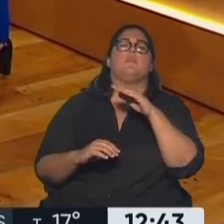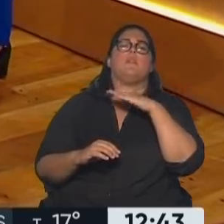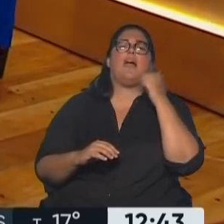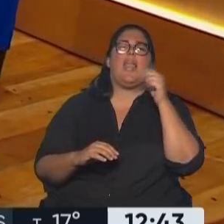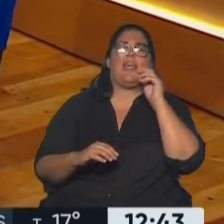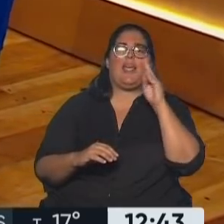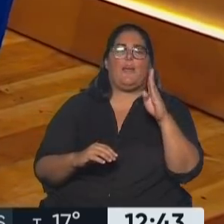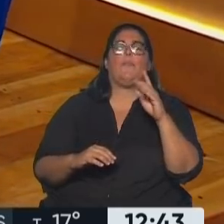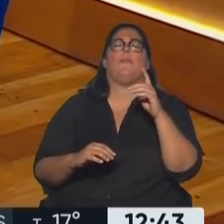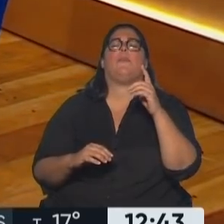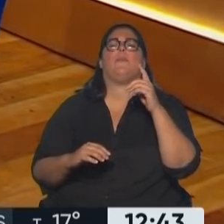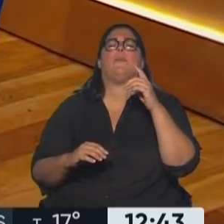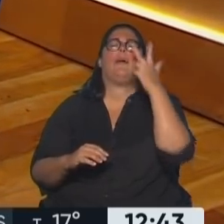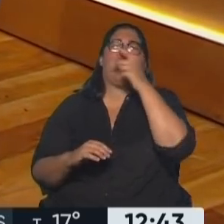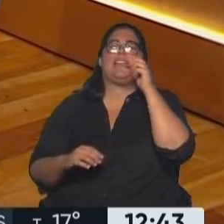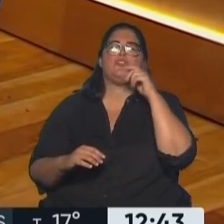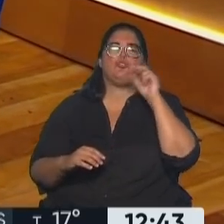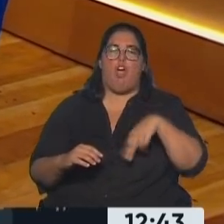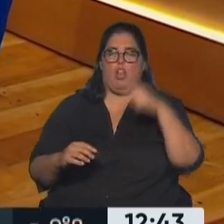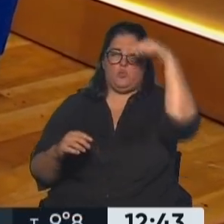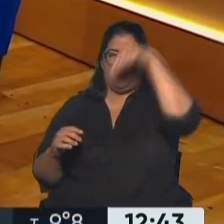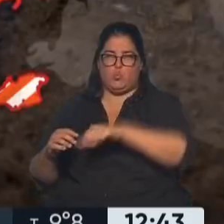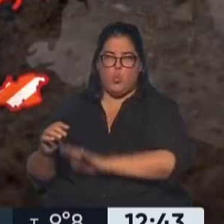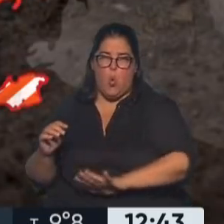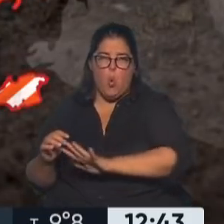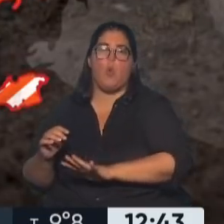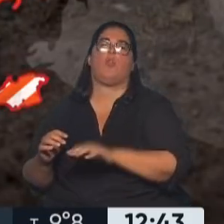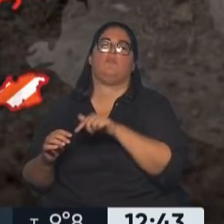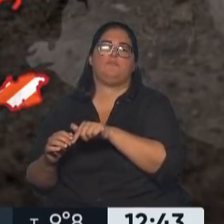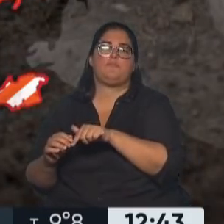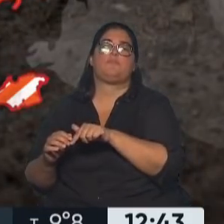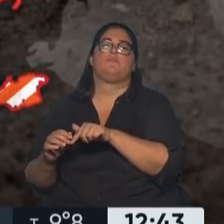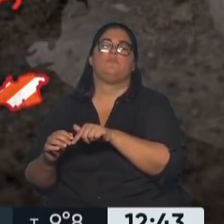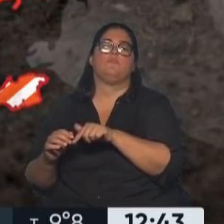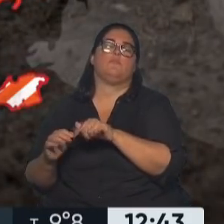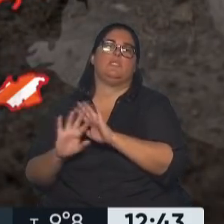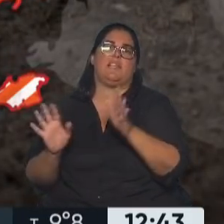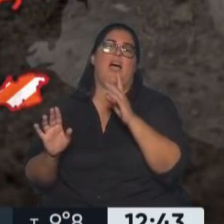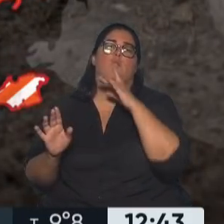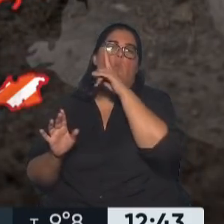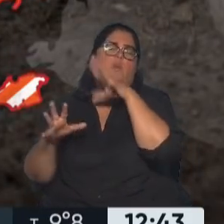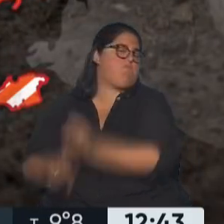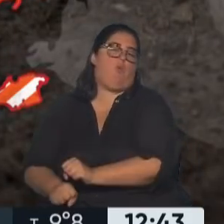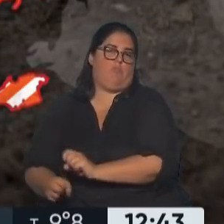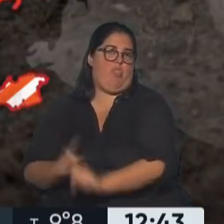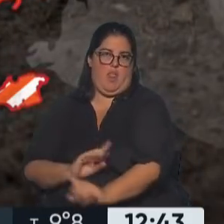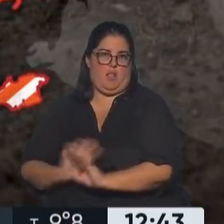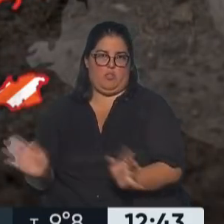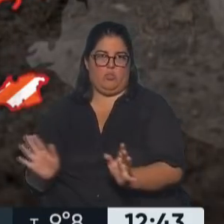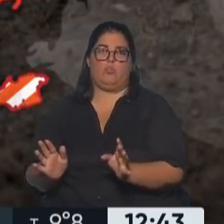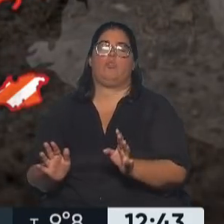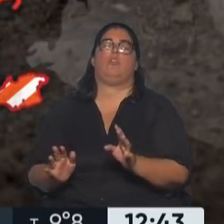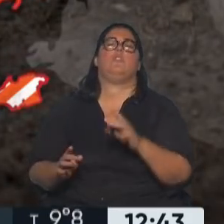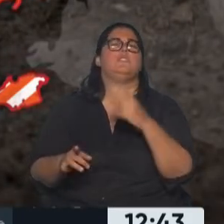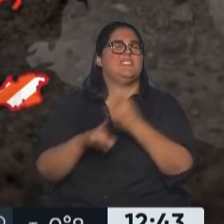el sur, donde era la ciudad que había tomado directamente Rusia. Como decimos y repetimos,